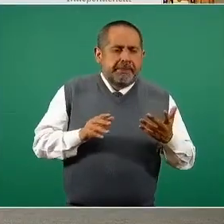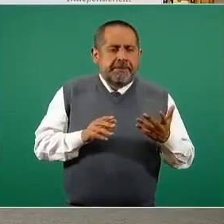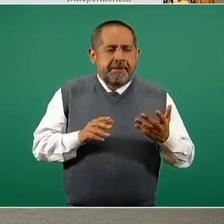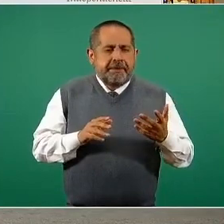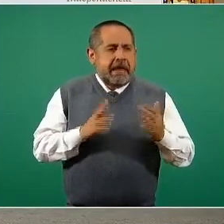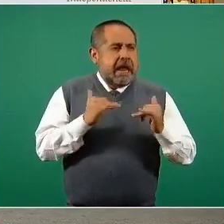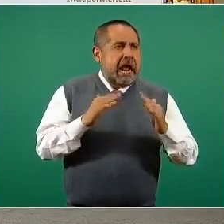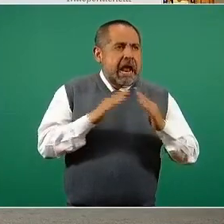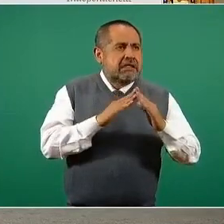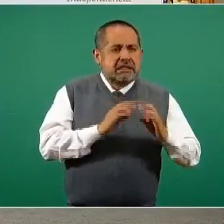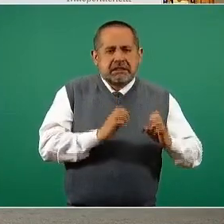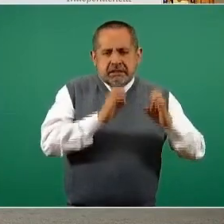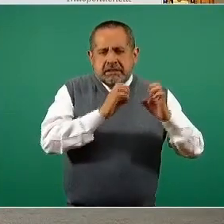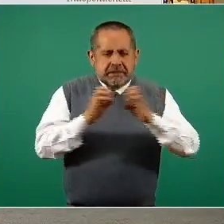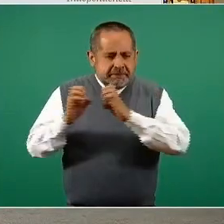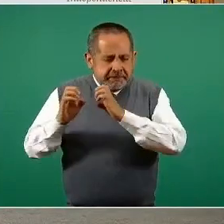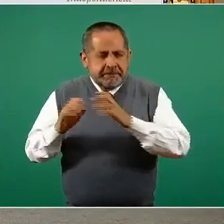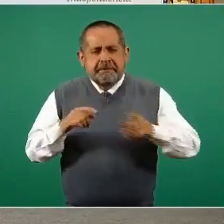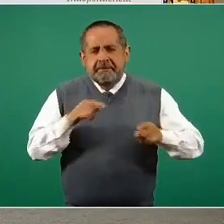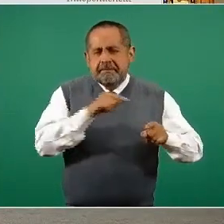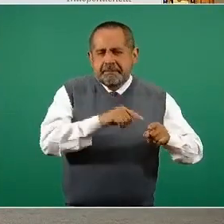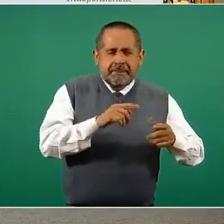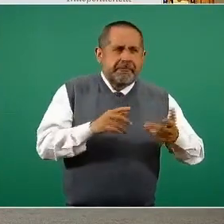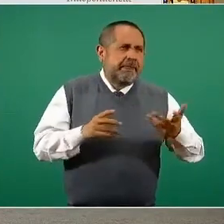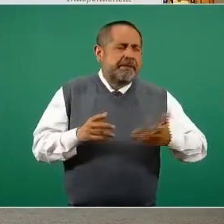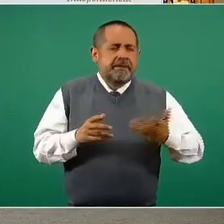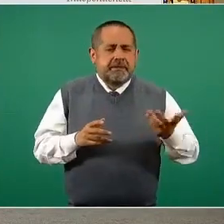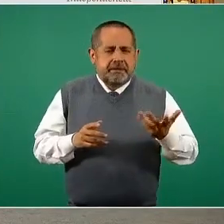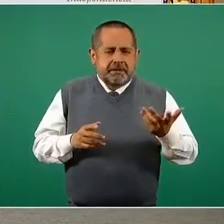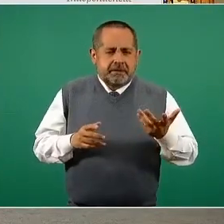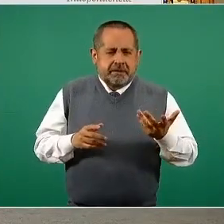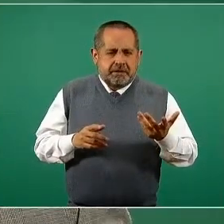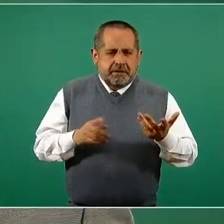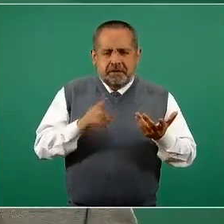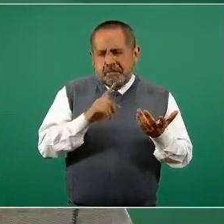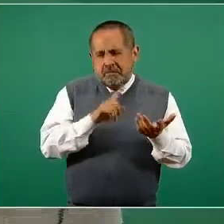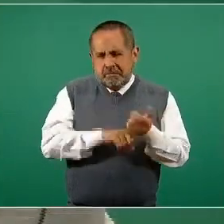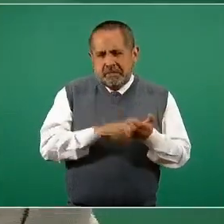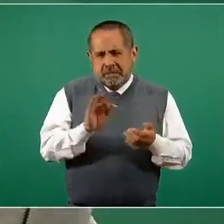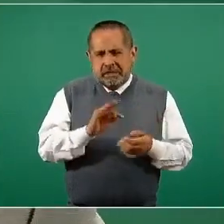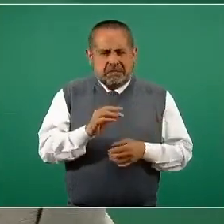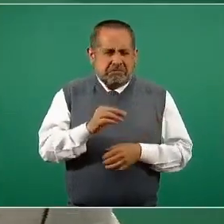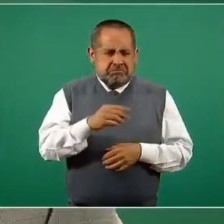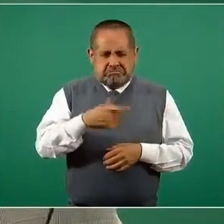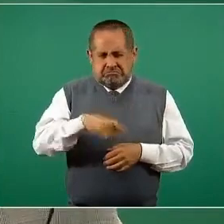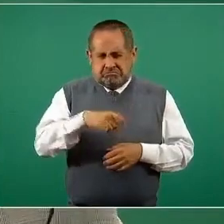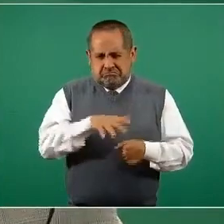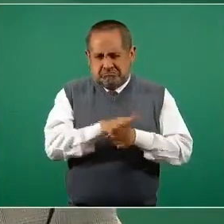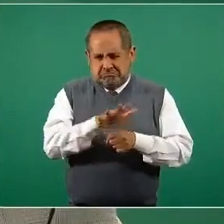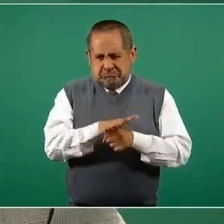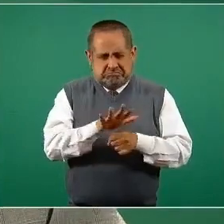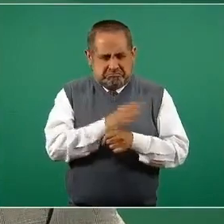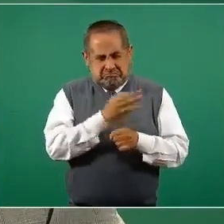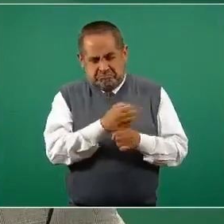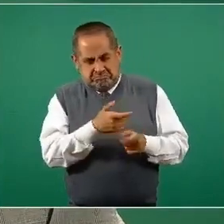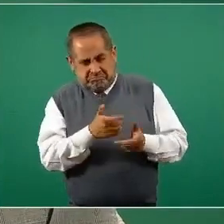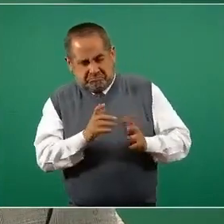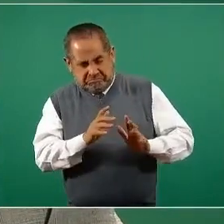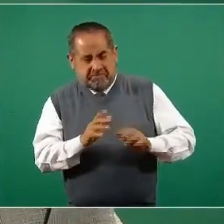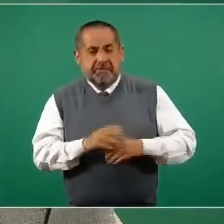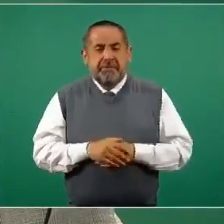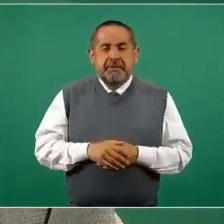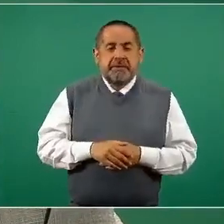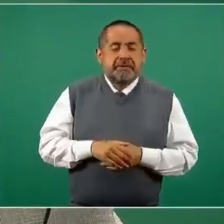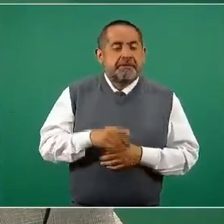zonas habitacionales con, vamos a decir, suficiencia económica. Y